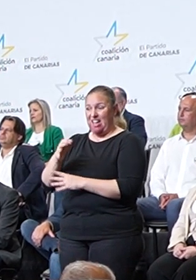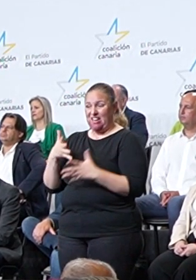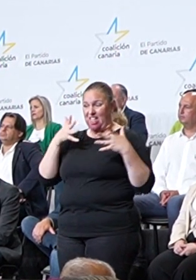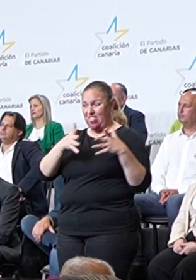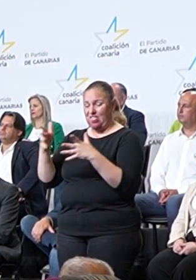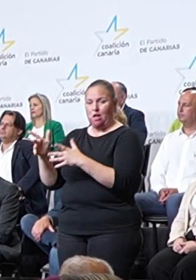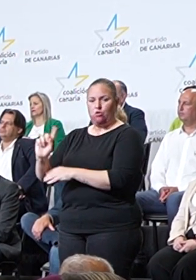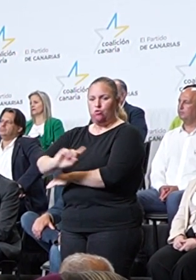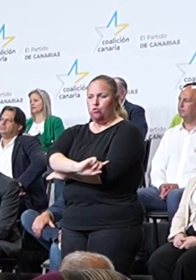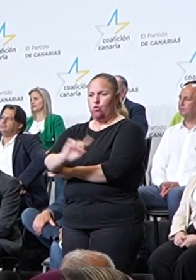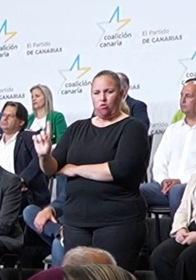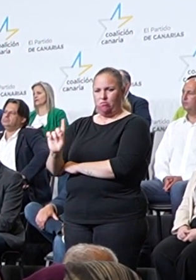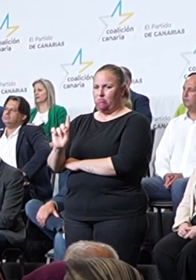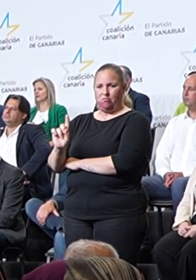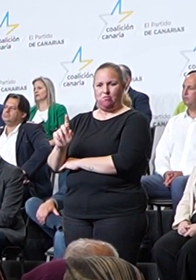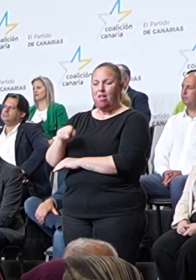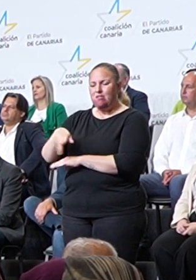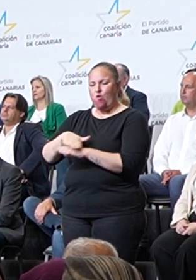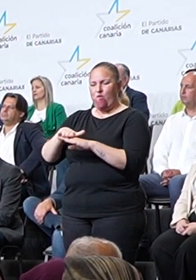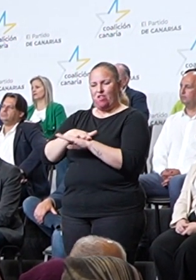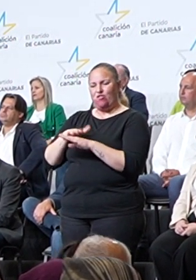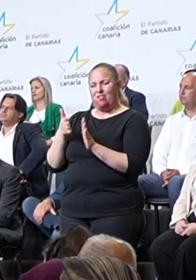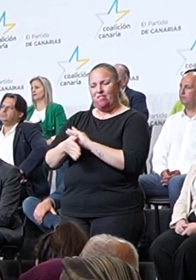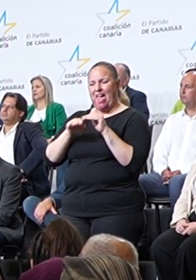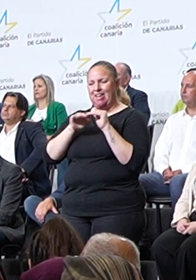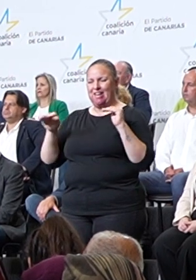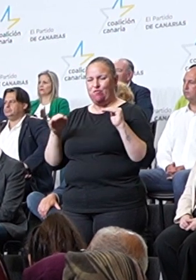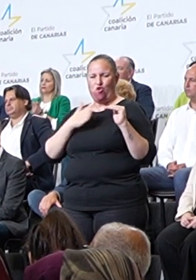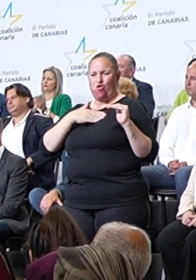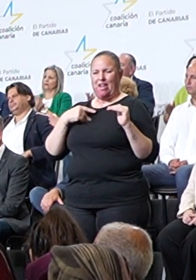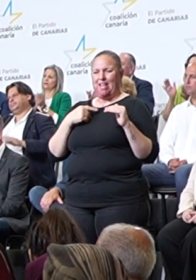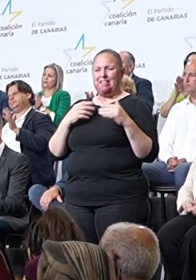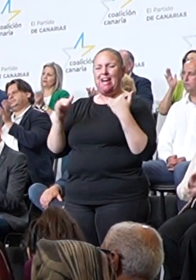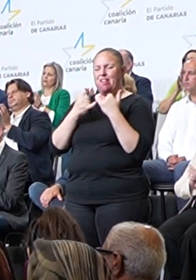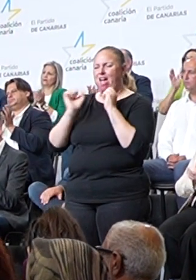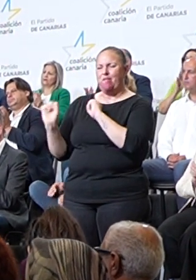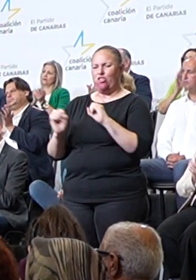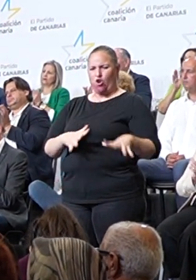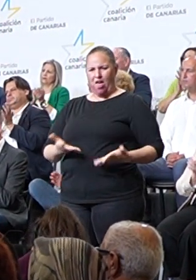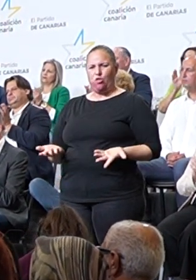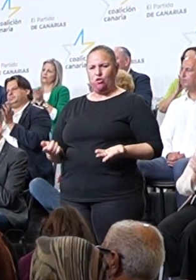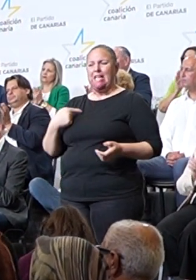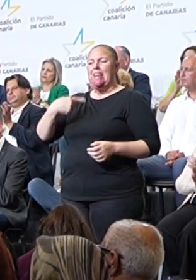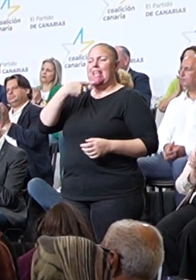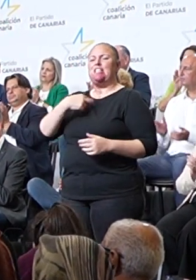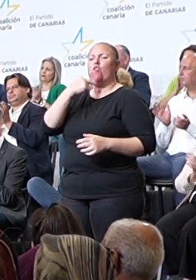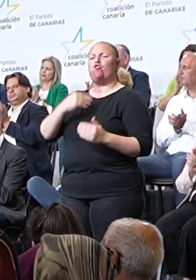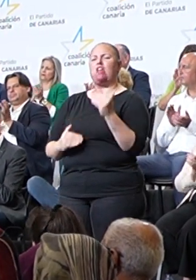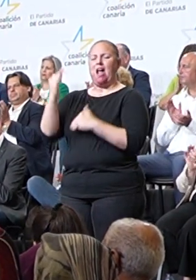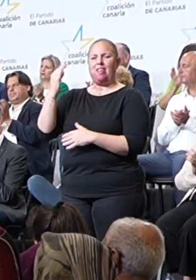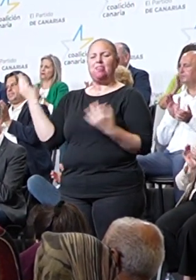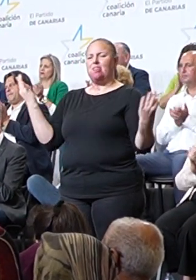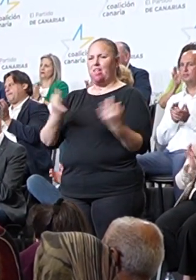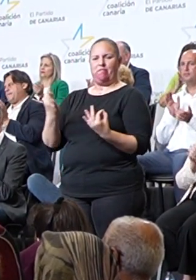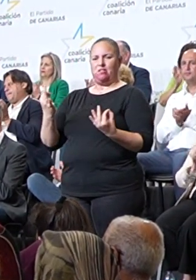y es un gobierno que no atiende al equilibrio y ha abandonado a Tenerife. Y hay que decirlo bien alto.